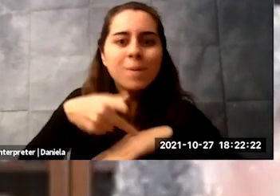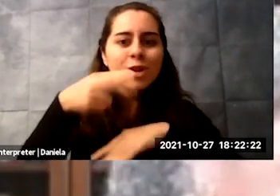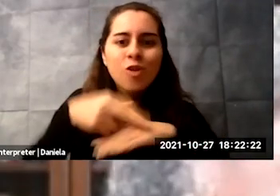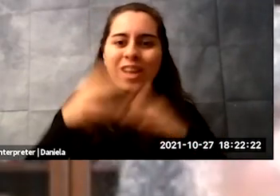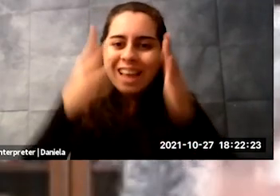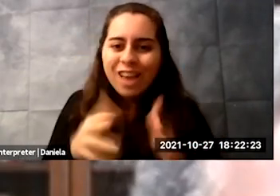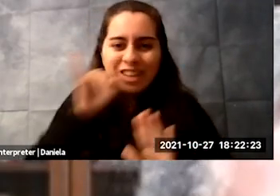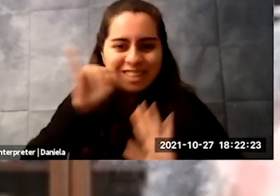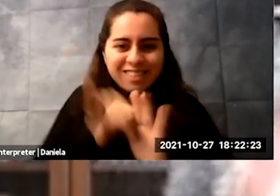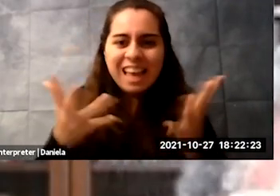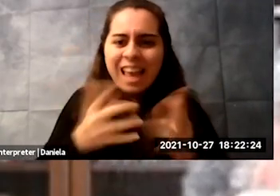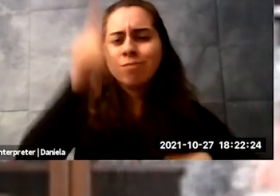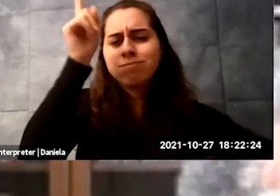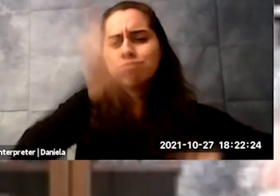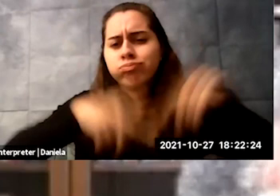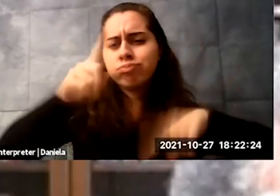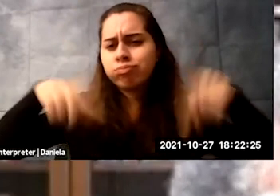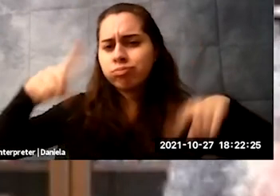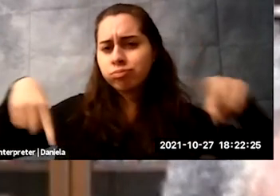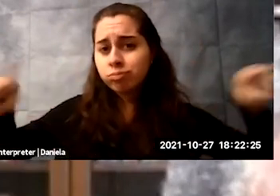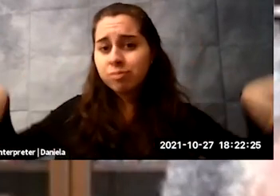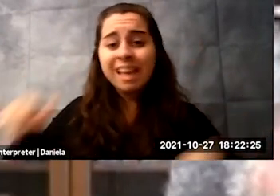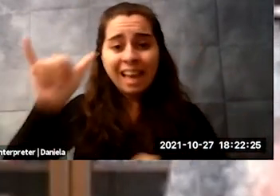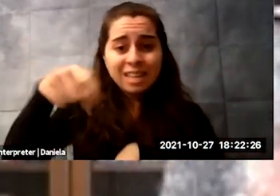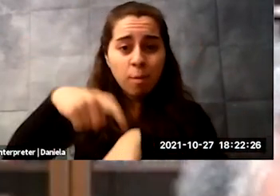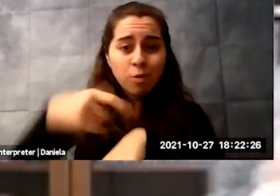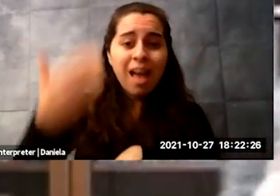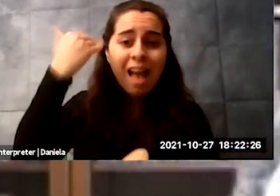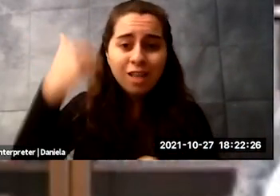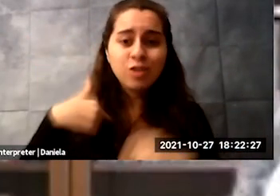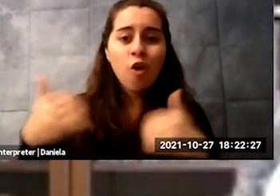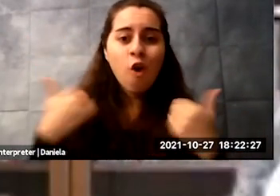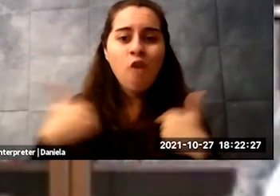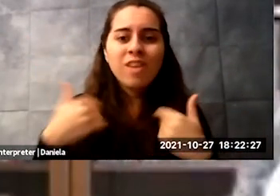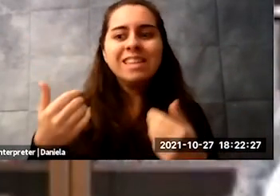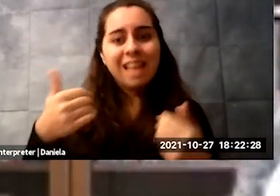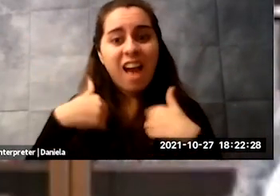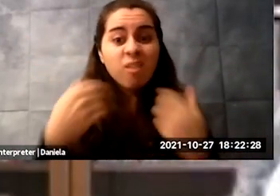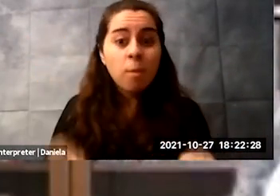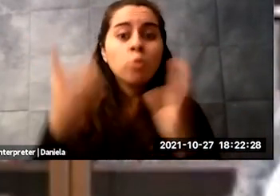vez sufría muchos de esos discrímenes, y sobre todo por ser feminista.